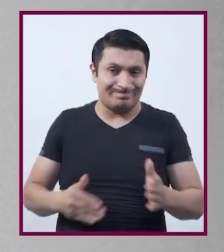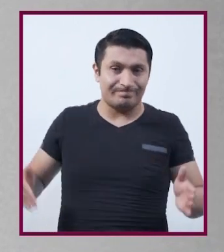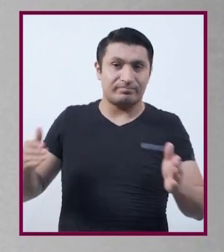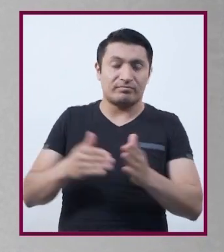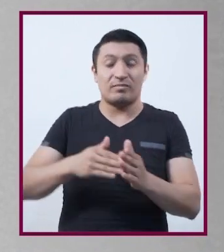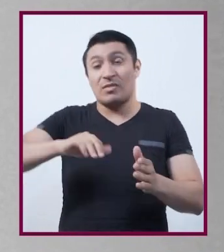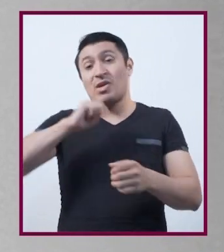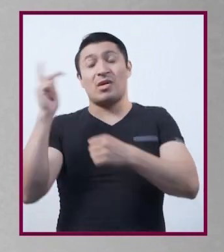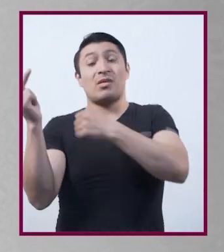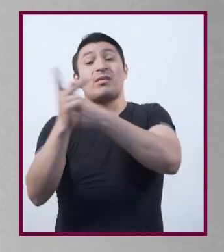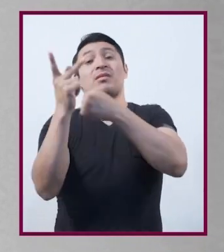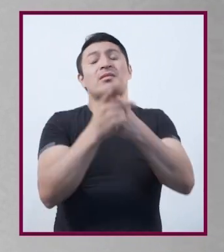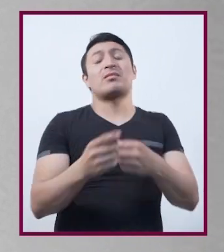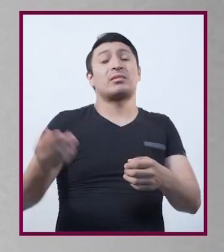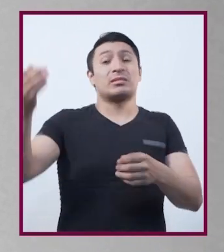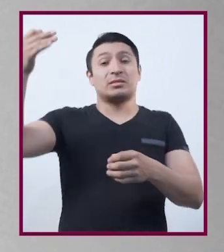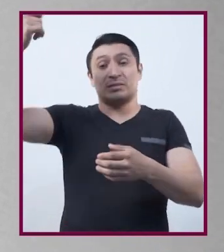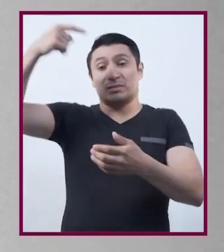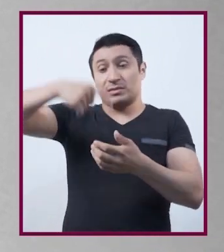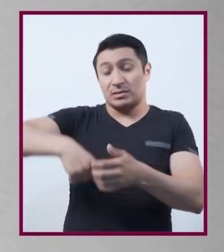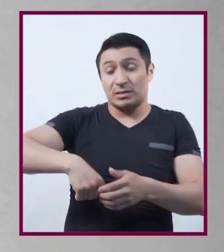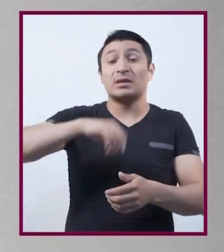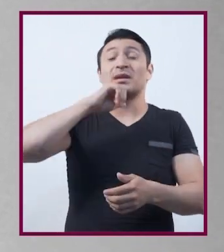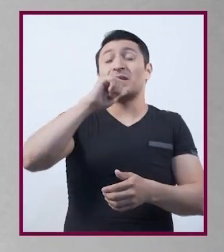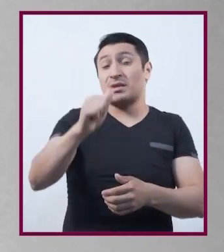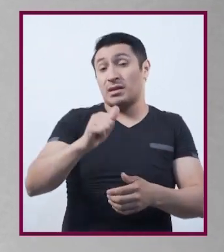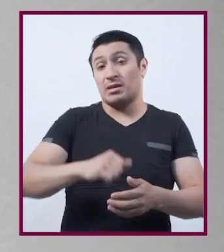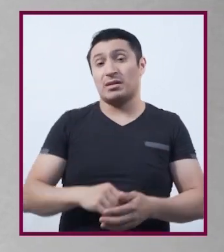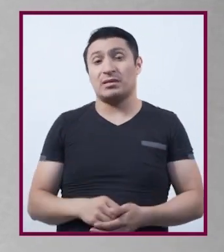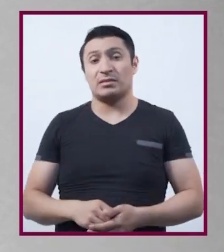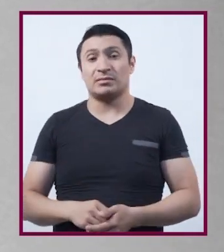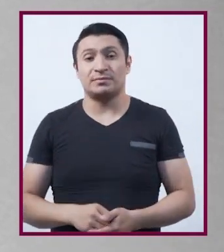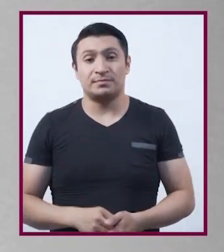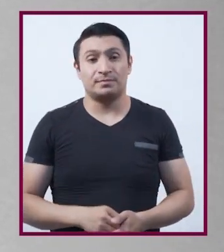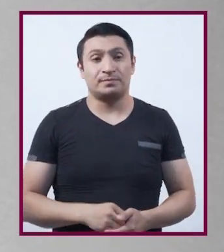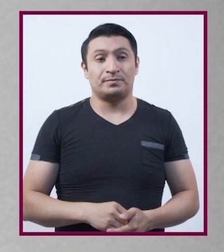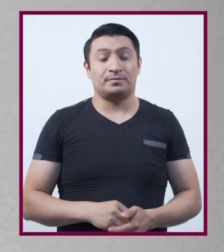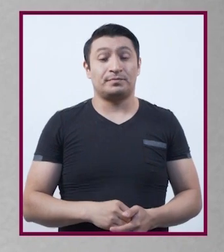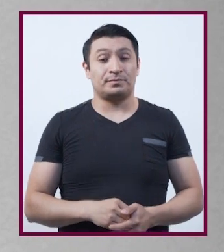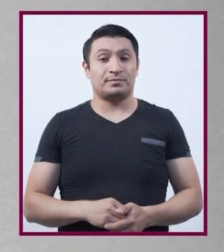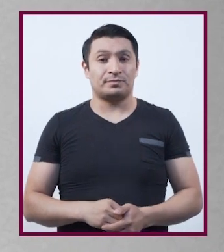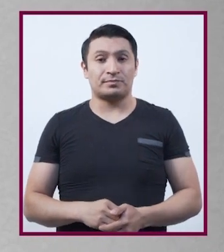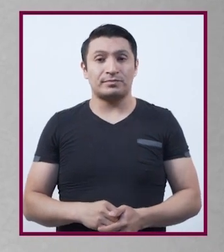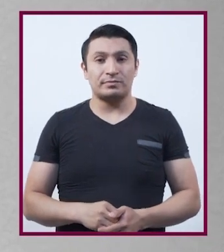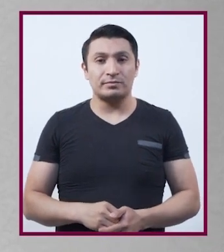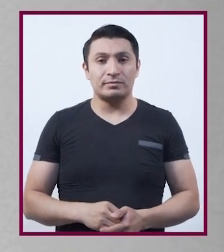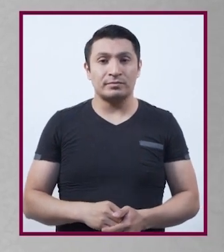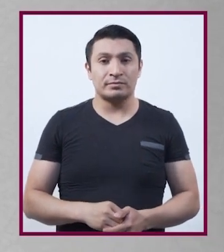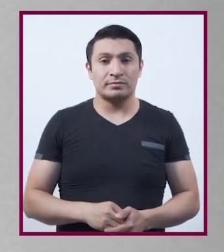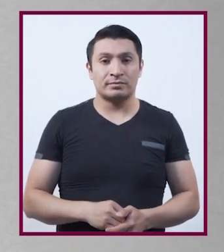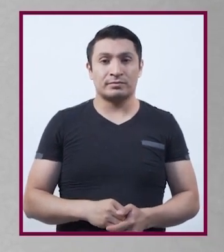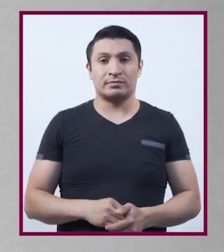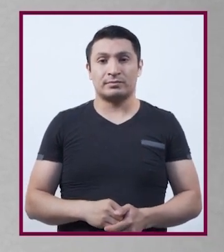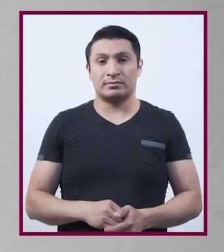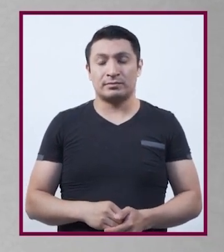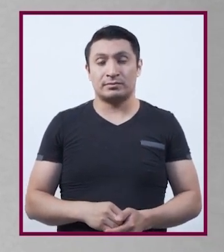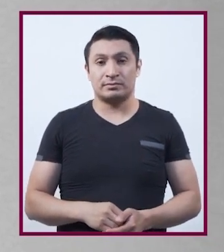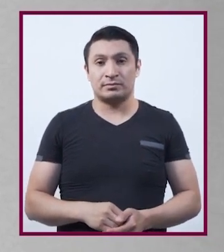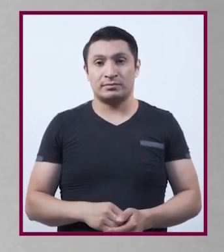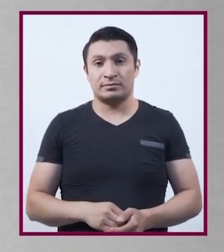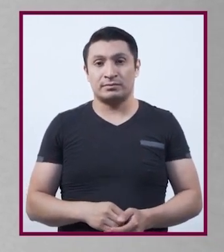muchas mercancías y libros llegaron a través del contrabando. Pero la independencia de